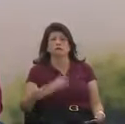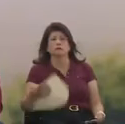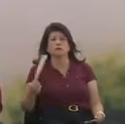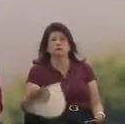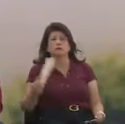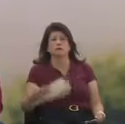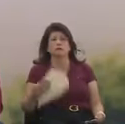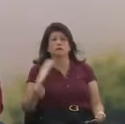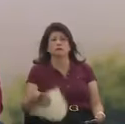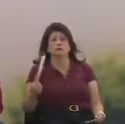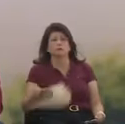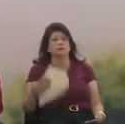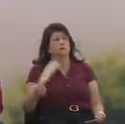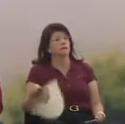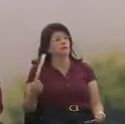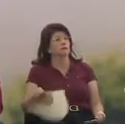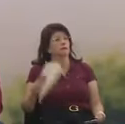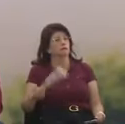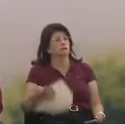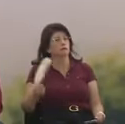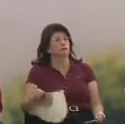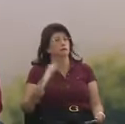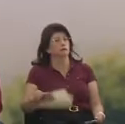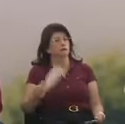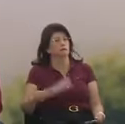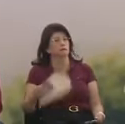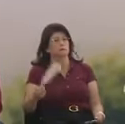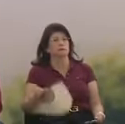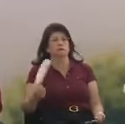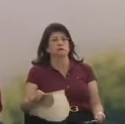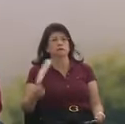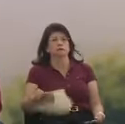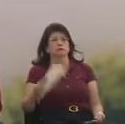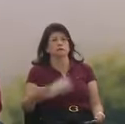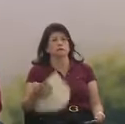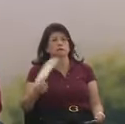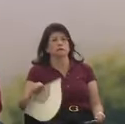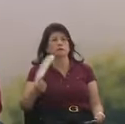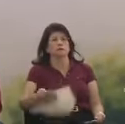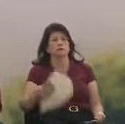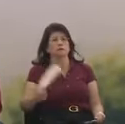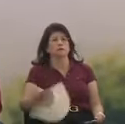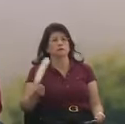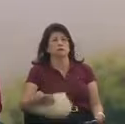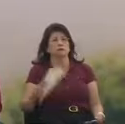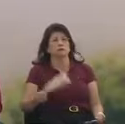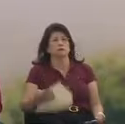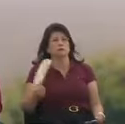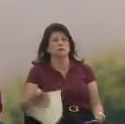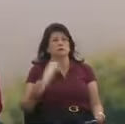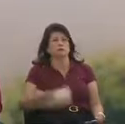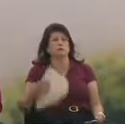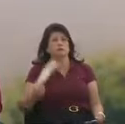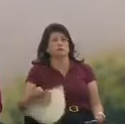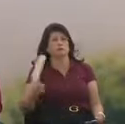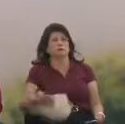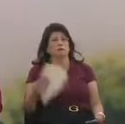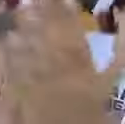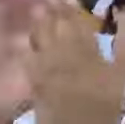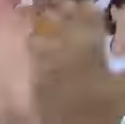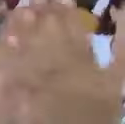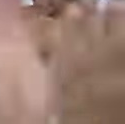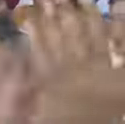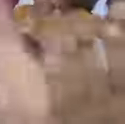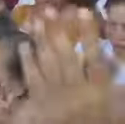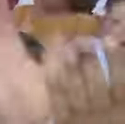manera respetuosa nos apoye con una universidad Rosario Castellanos para que nuestros